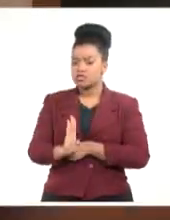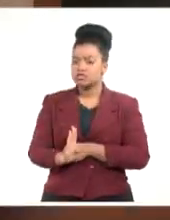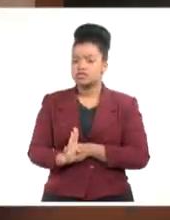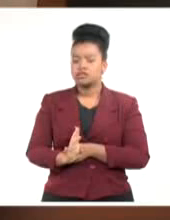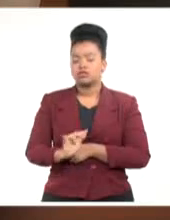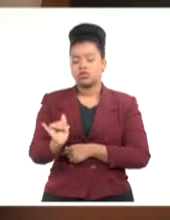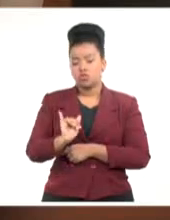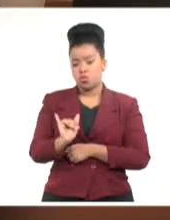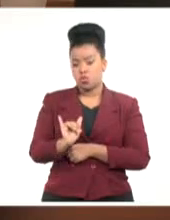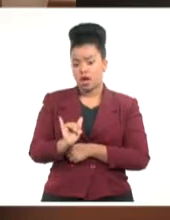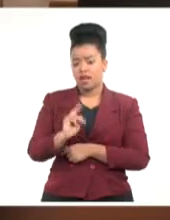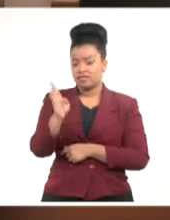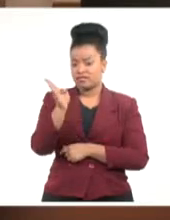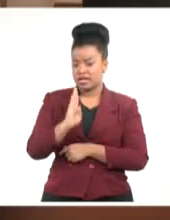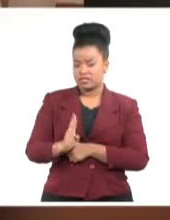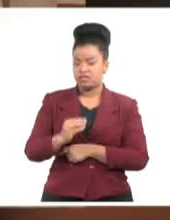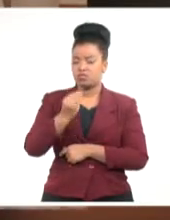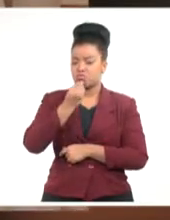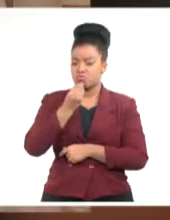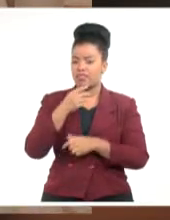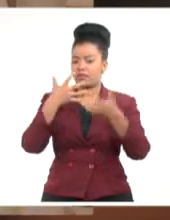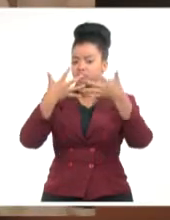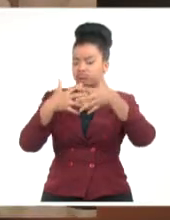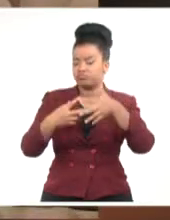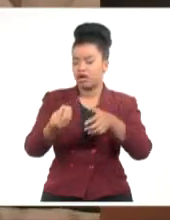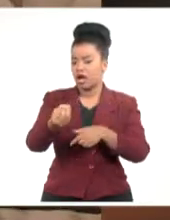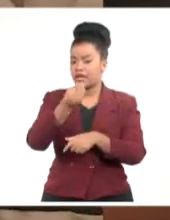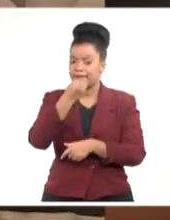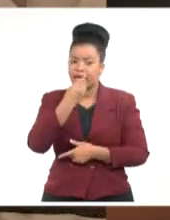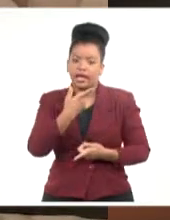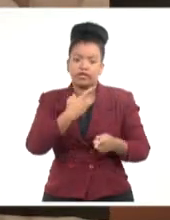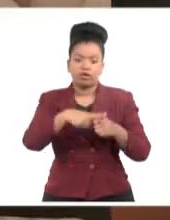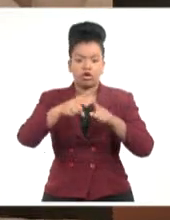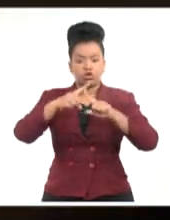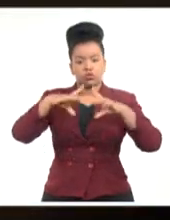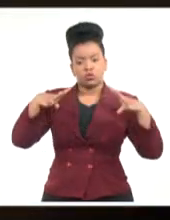estados de esa región brasileña en la producción de alimentos, energías, turismo y cultura.